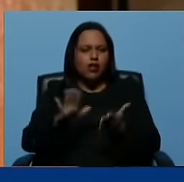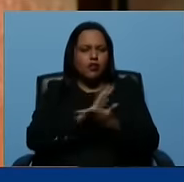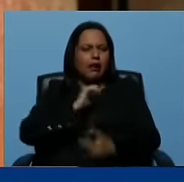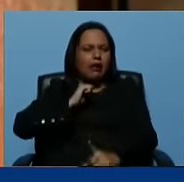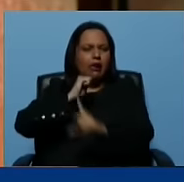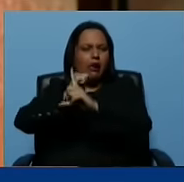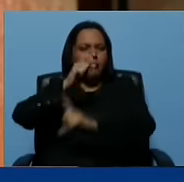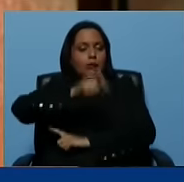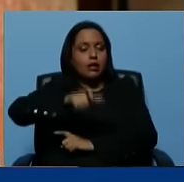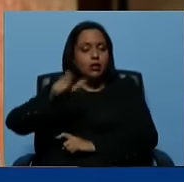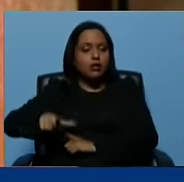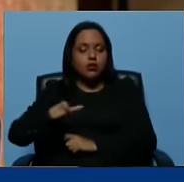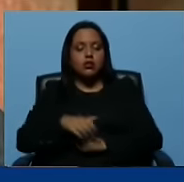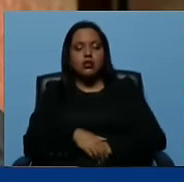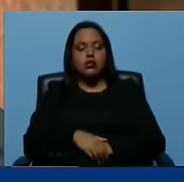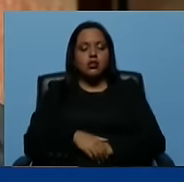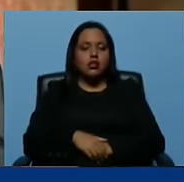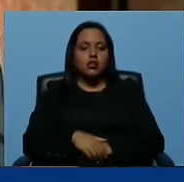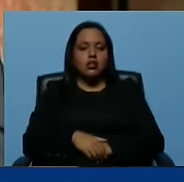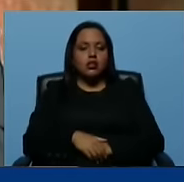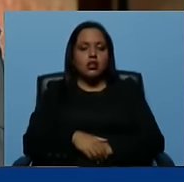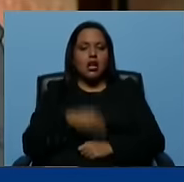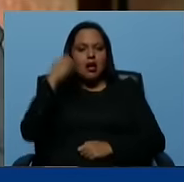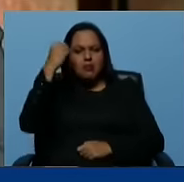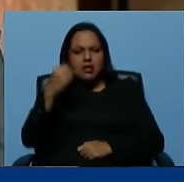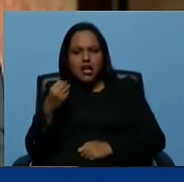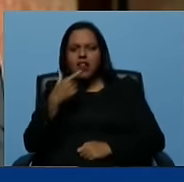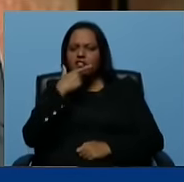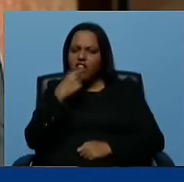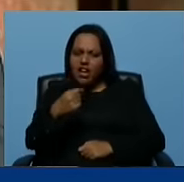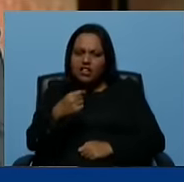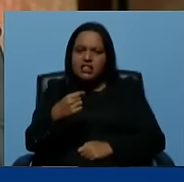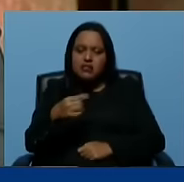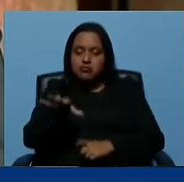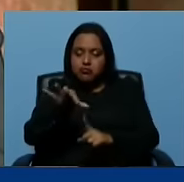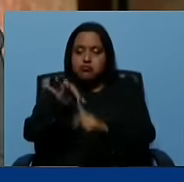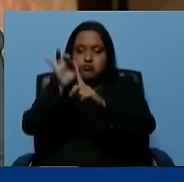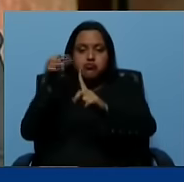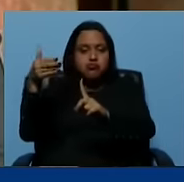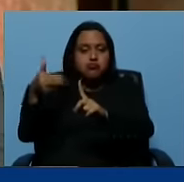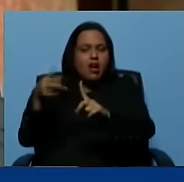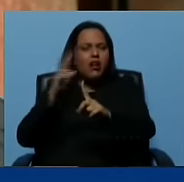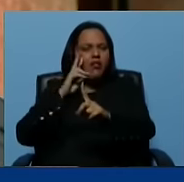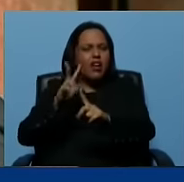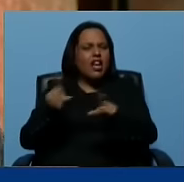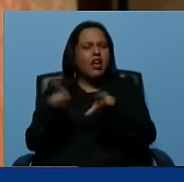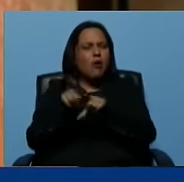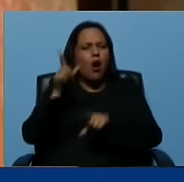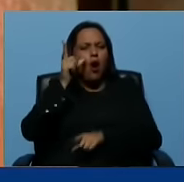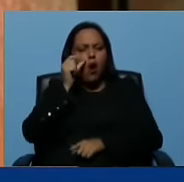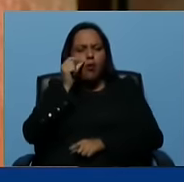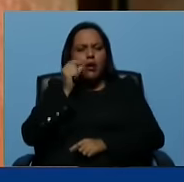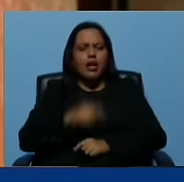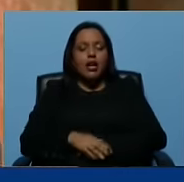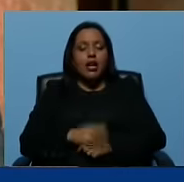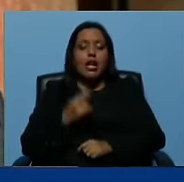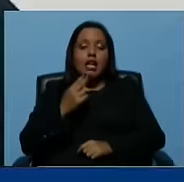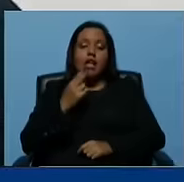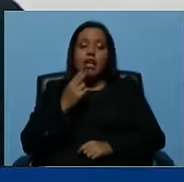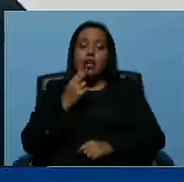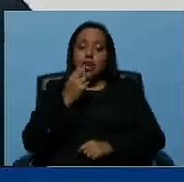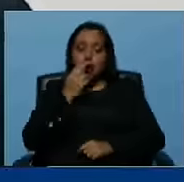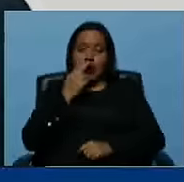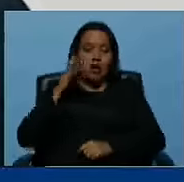y le resulta bastante sencillo de identificar. Usted ve a Hitler y a sus